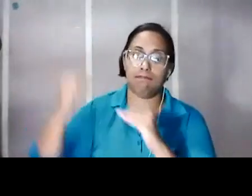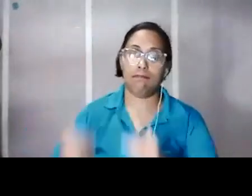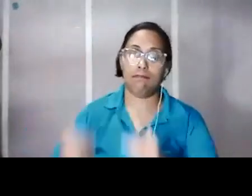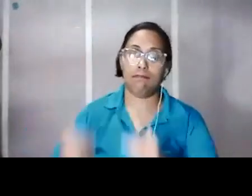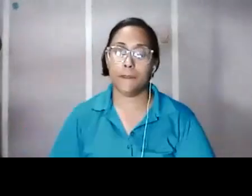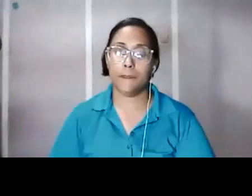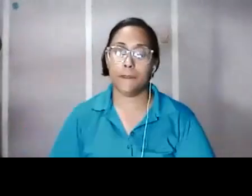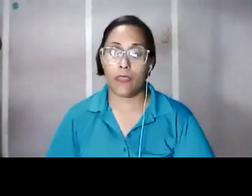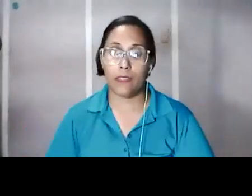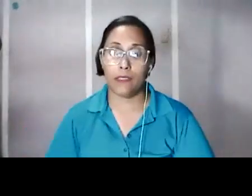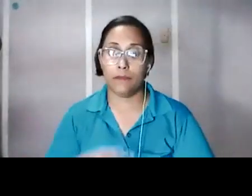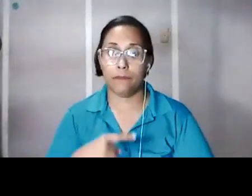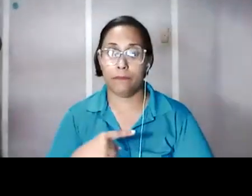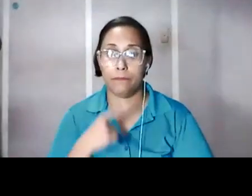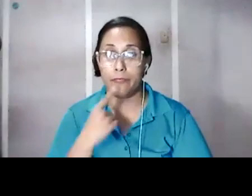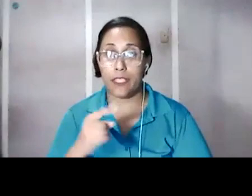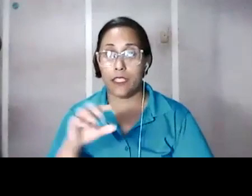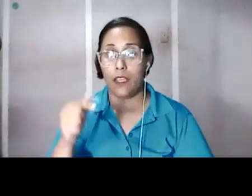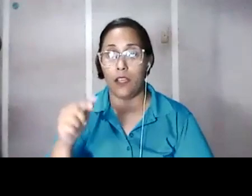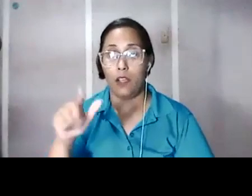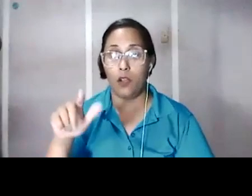Dice Globman, es un